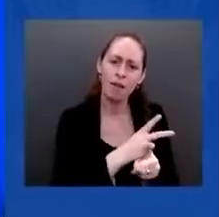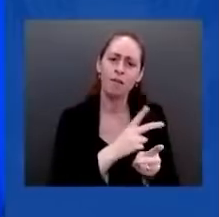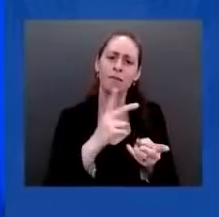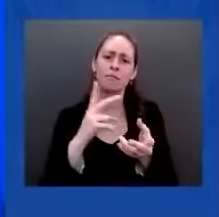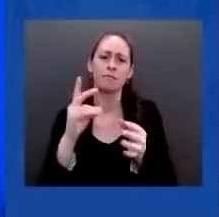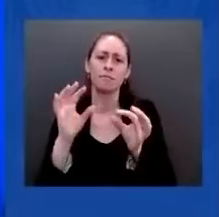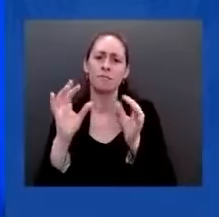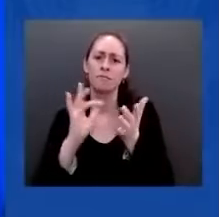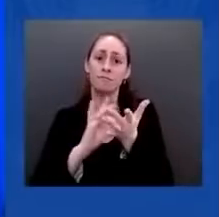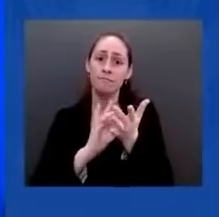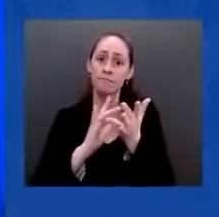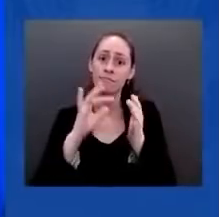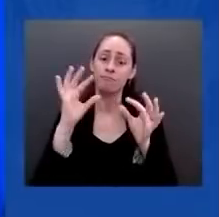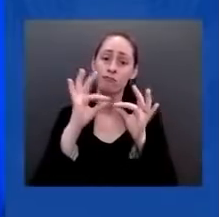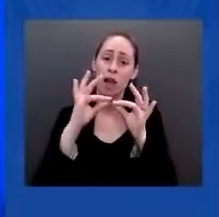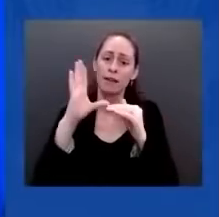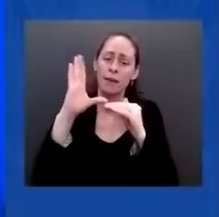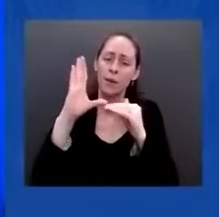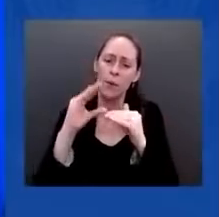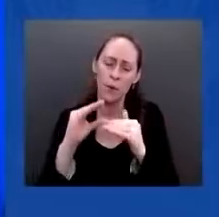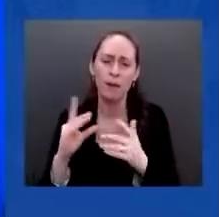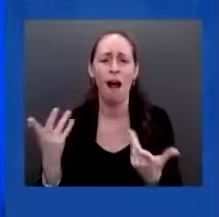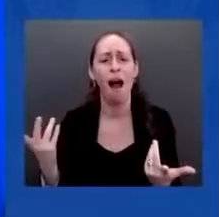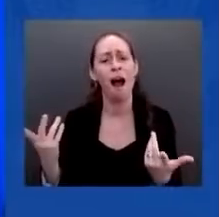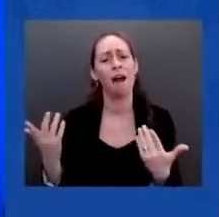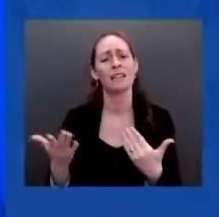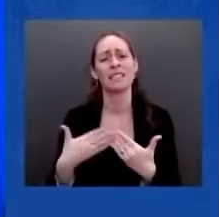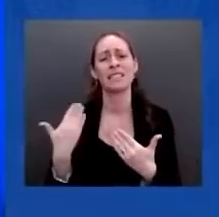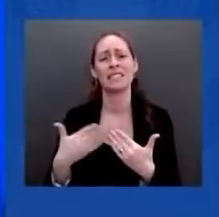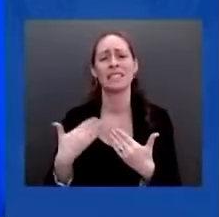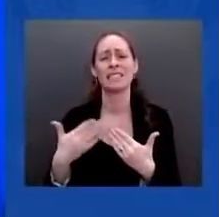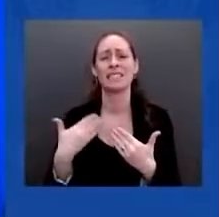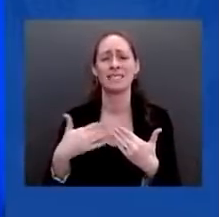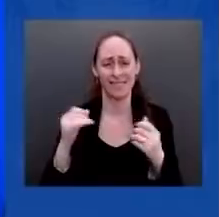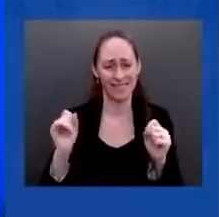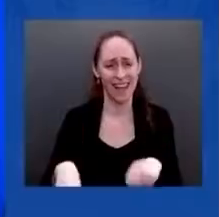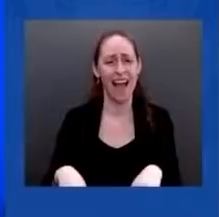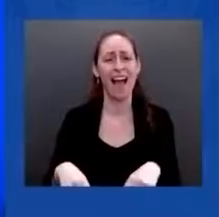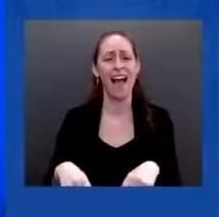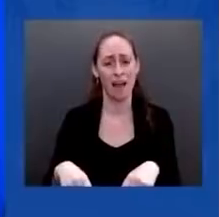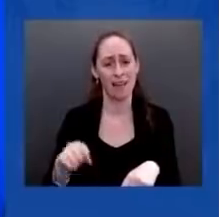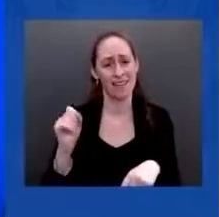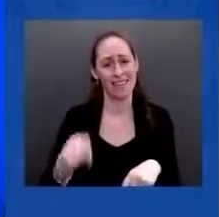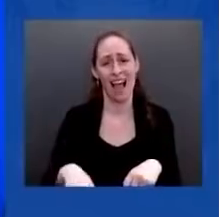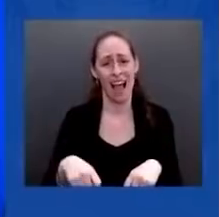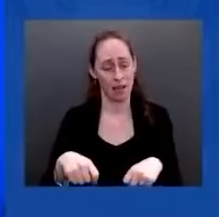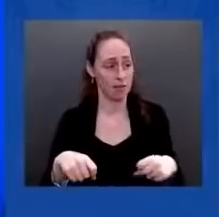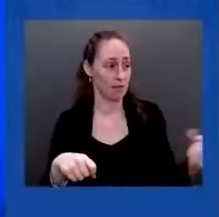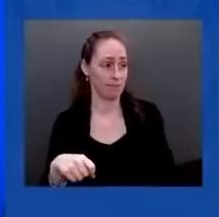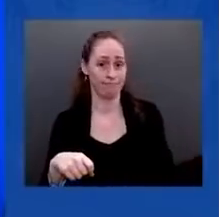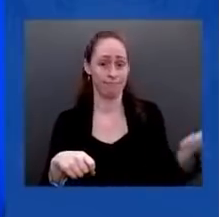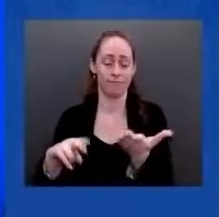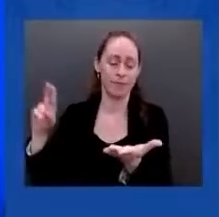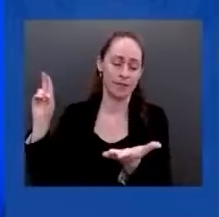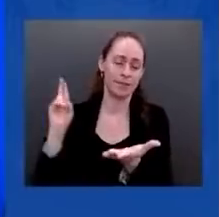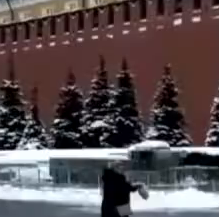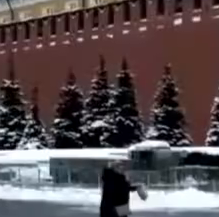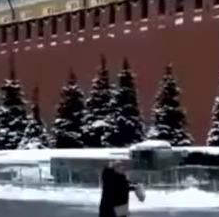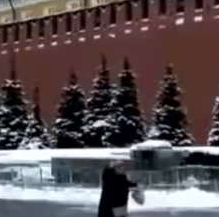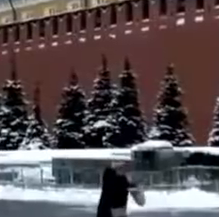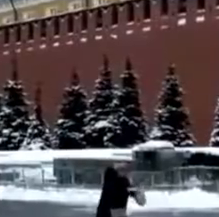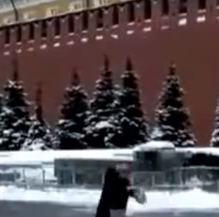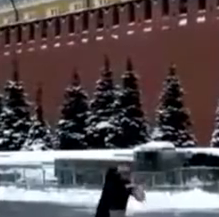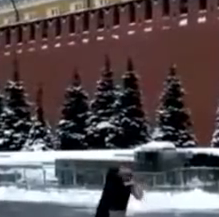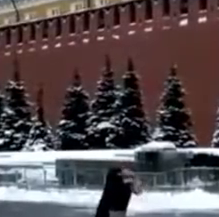News. Estamos tratando con uno de los mayores ejércitos del mundo, advirtió al mandatario. Biden señaló que